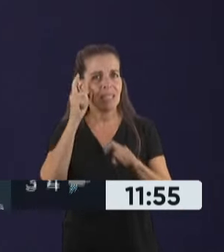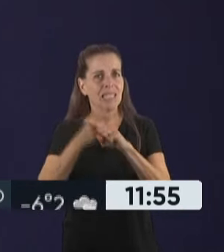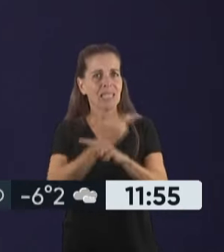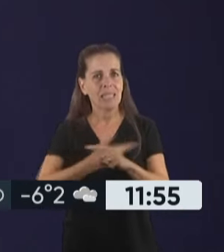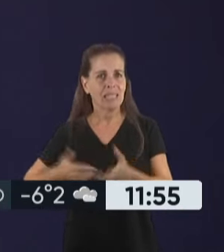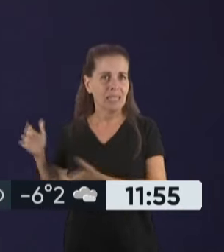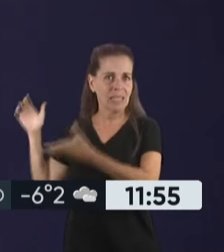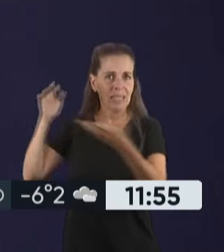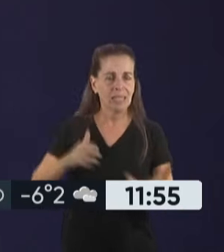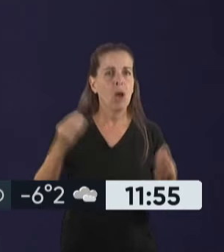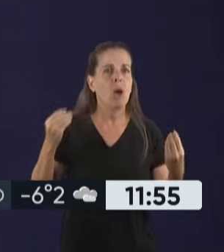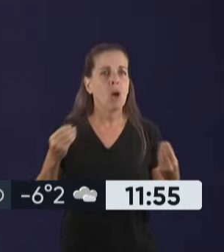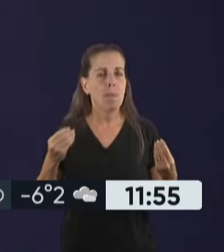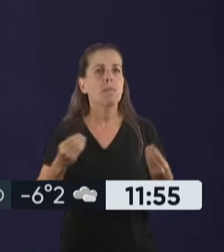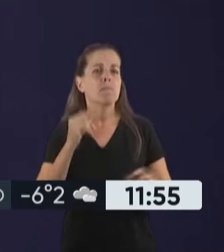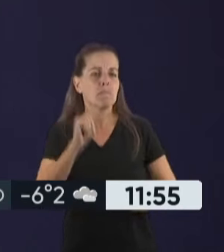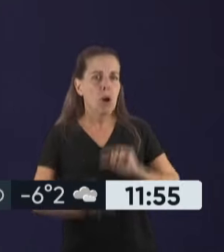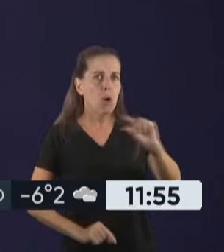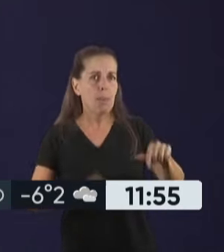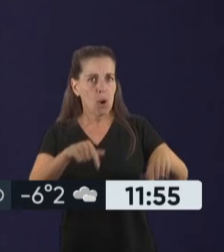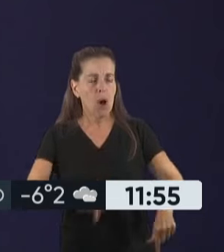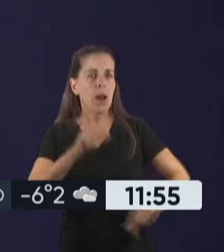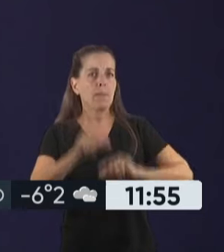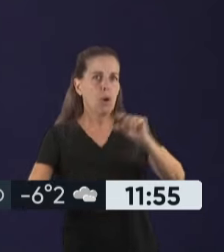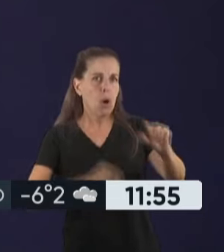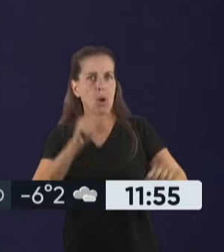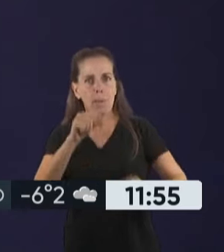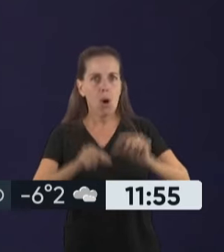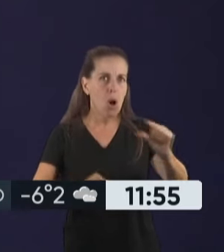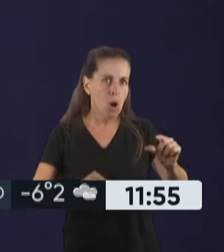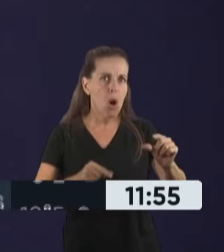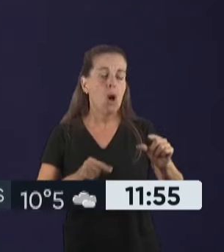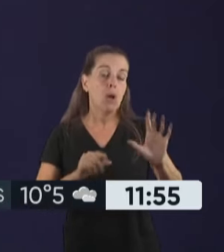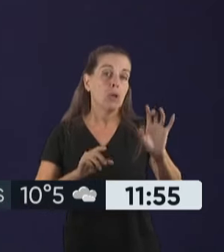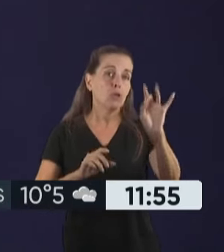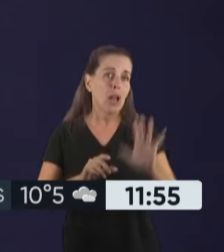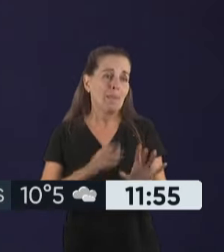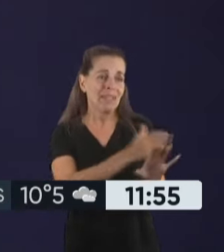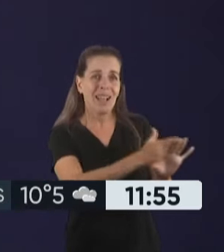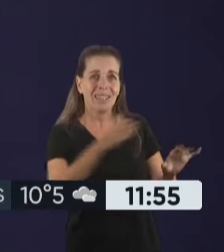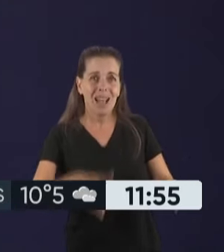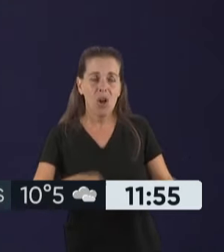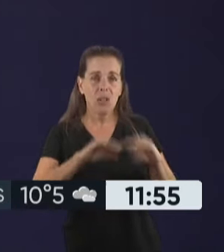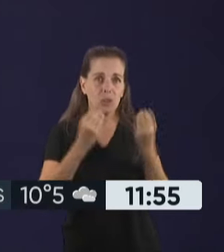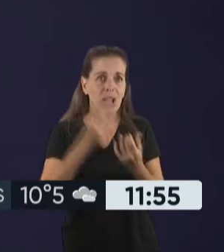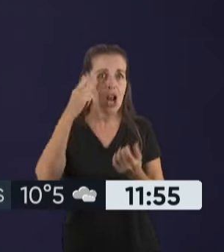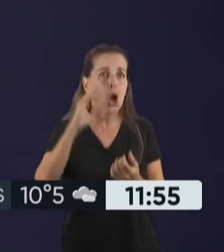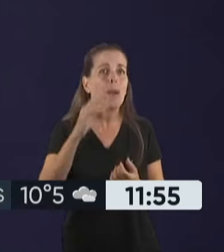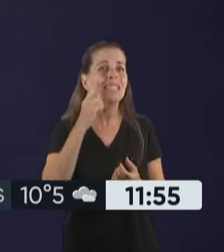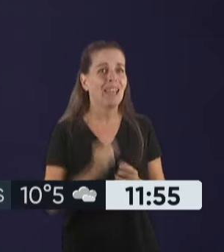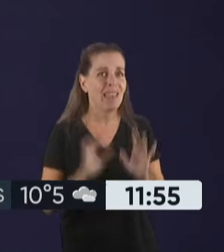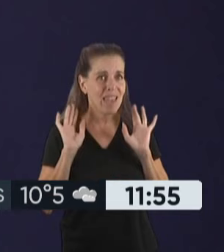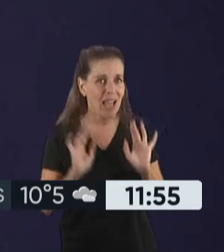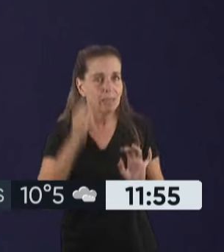destruida y que la estamos reconstruyendo llevamos 90 días eh Y la Argentina